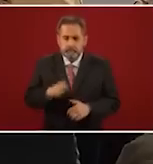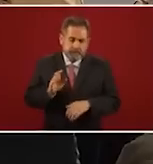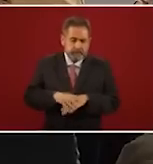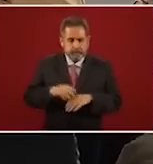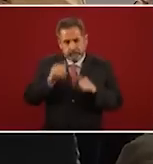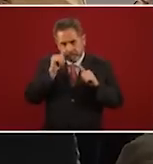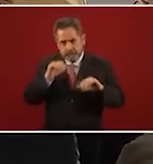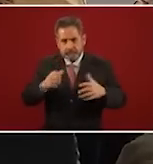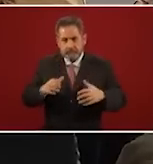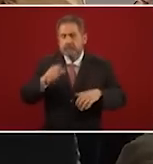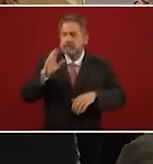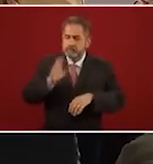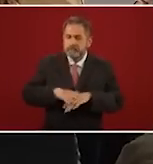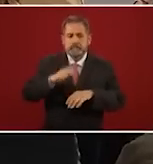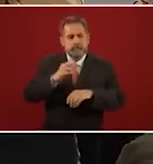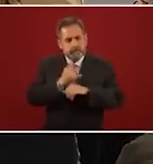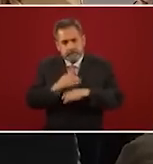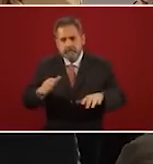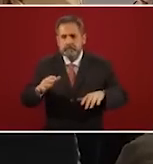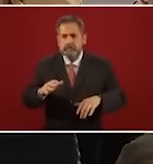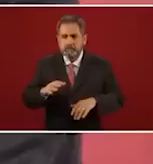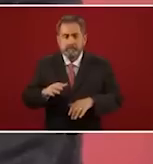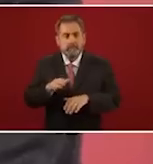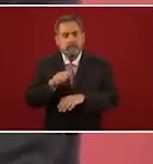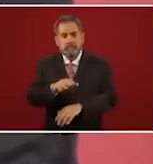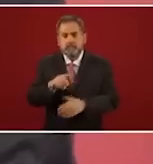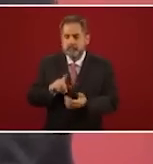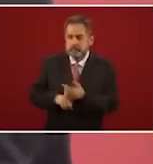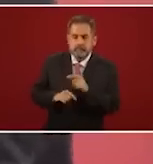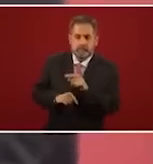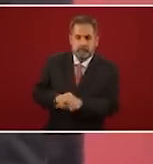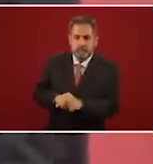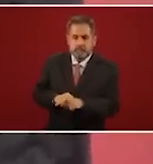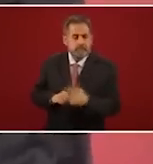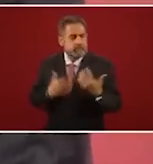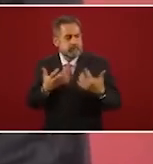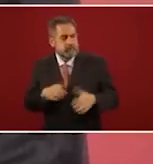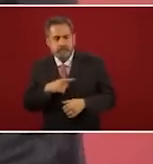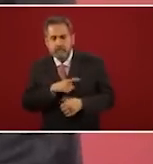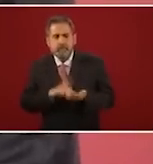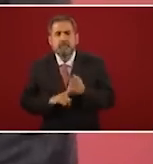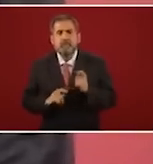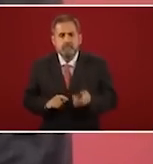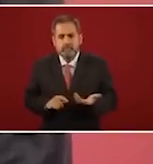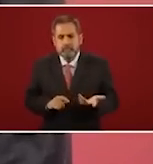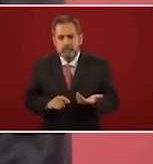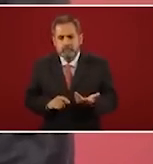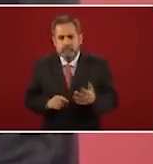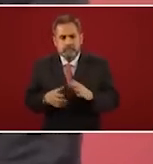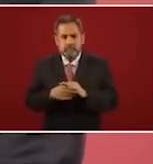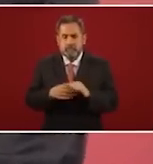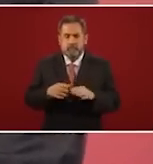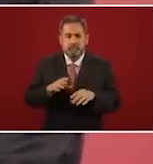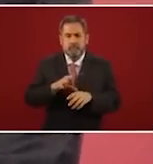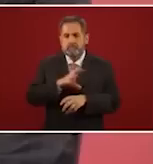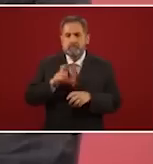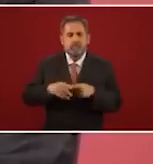tener mayor información sobre la empresa que tiene el